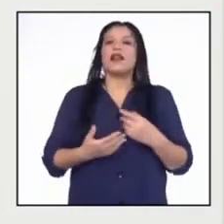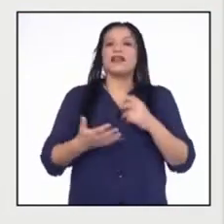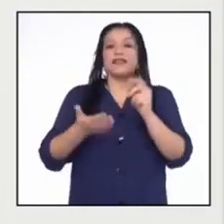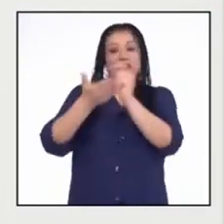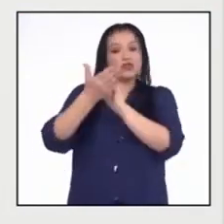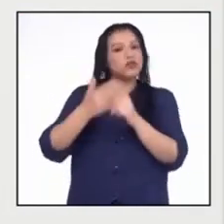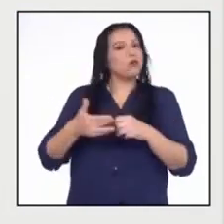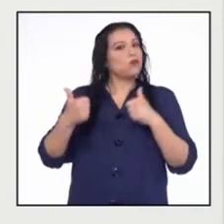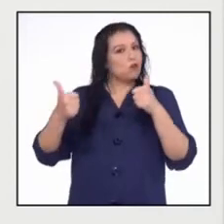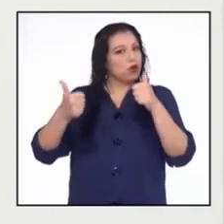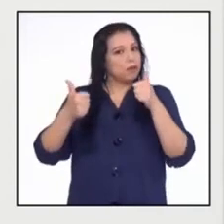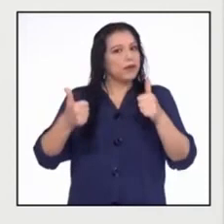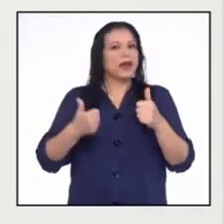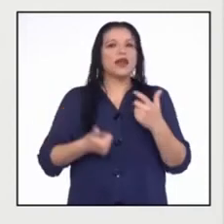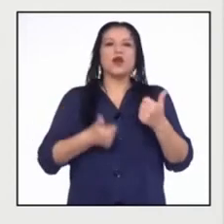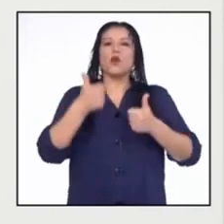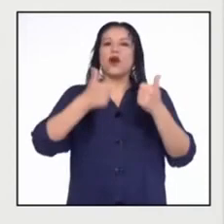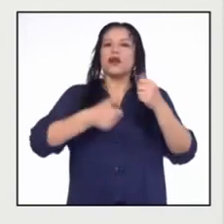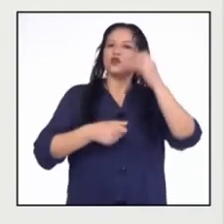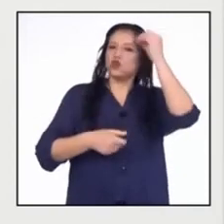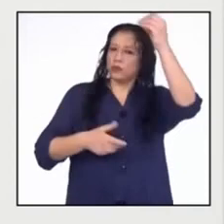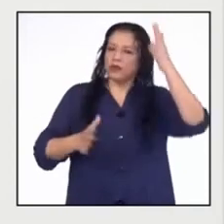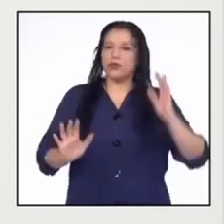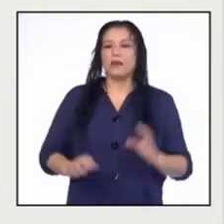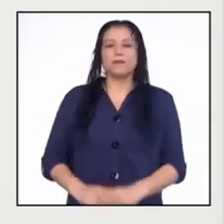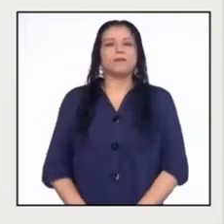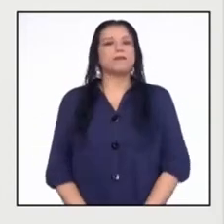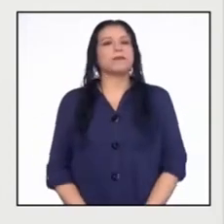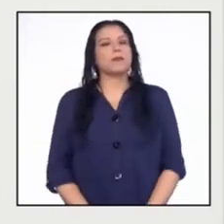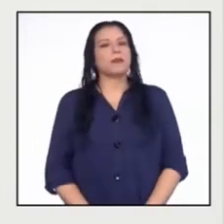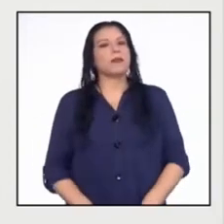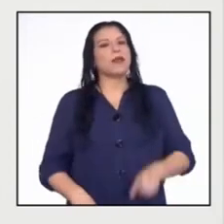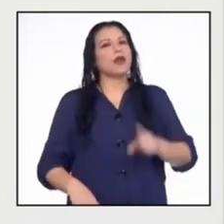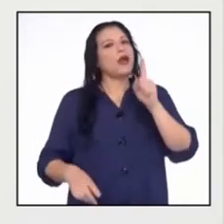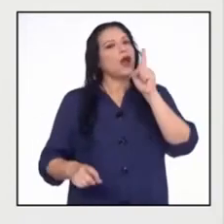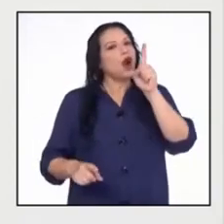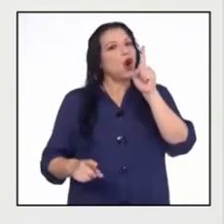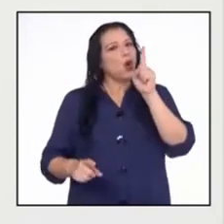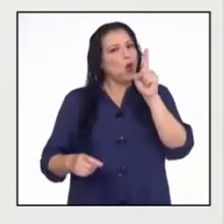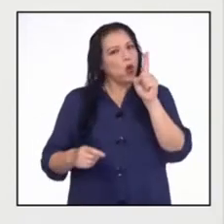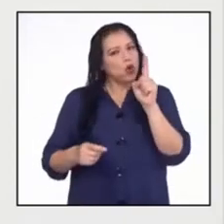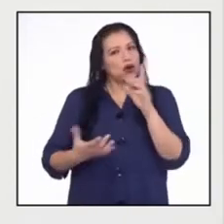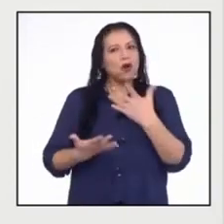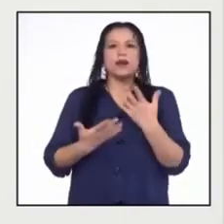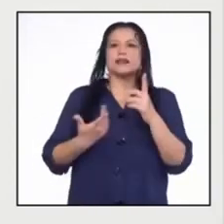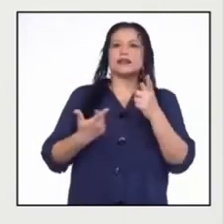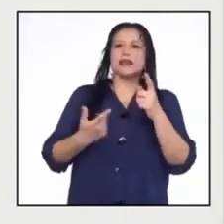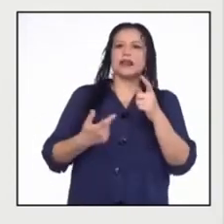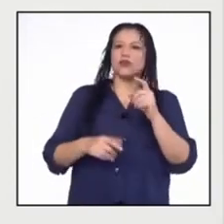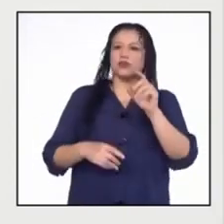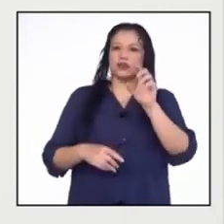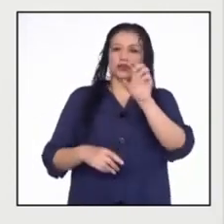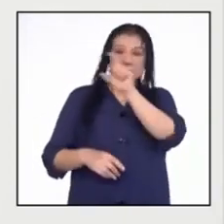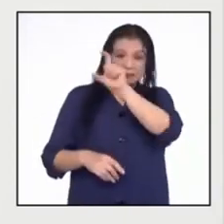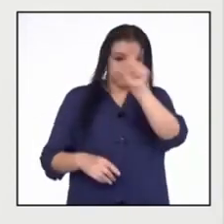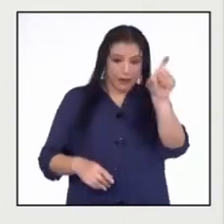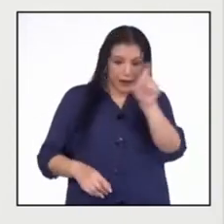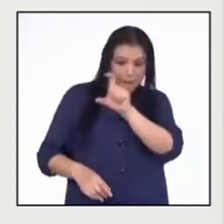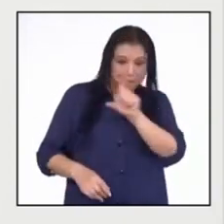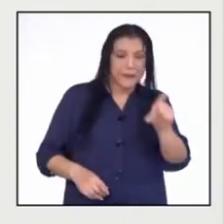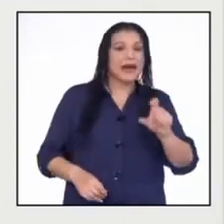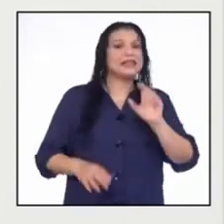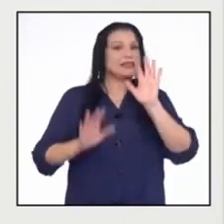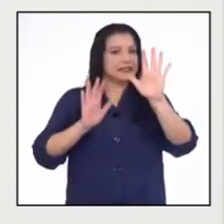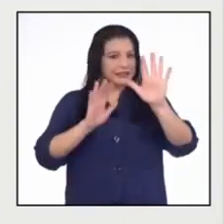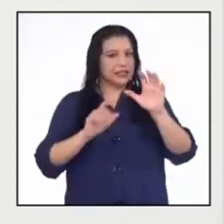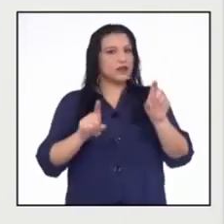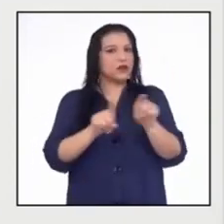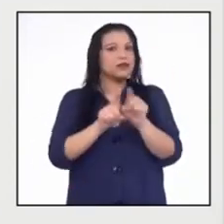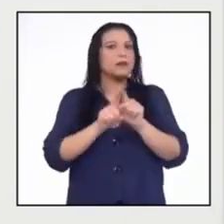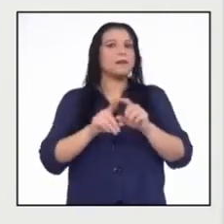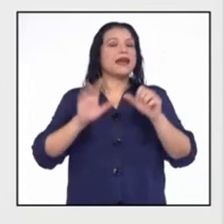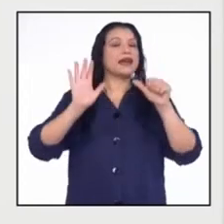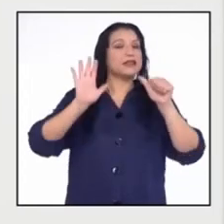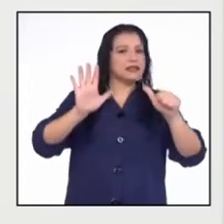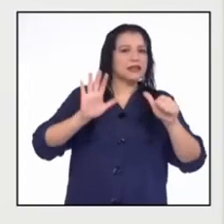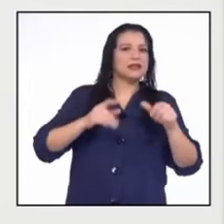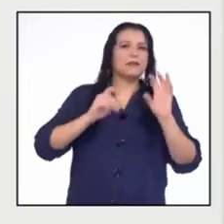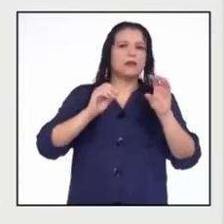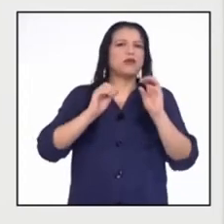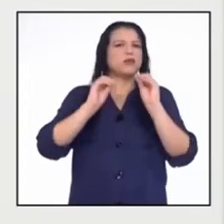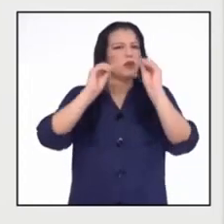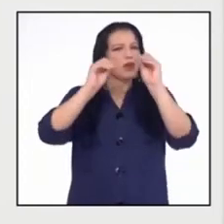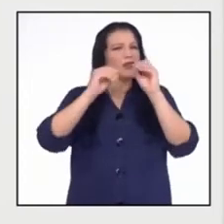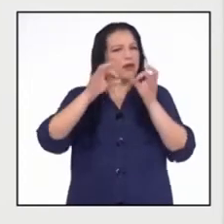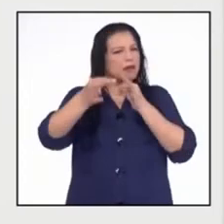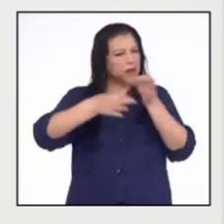planteas. Sigamos. Un primer punto es que estamos ya en los párrafos 5 y 6. Además, estamos enumerando una serie